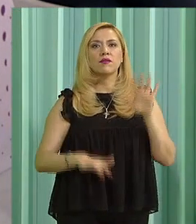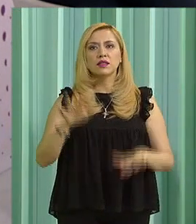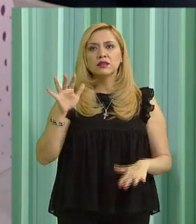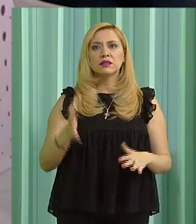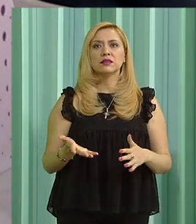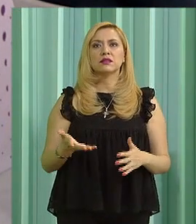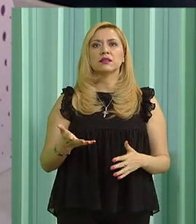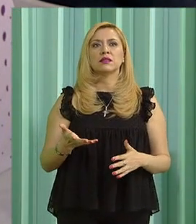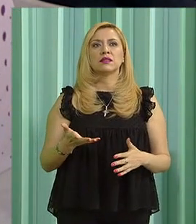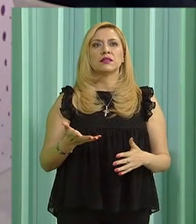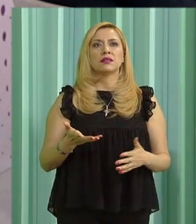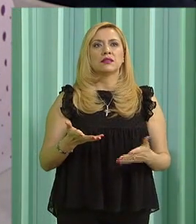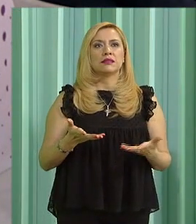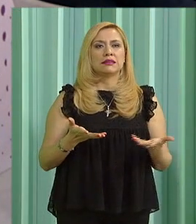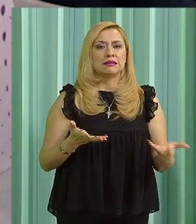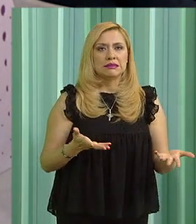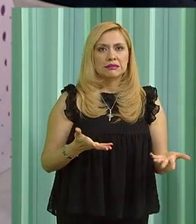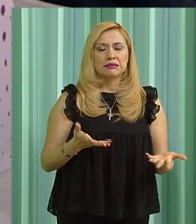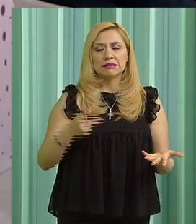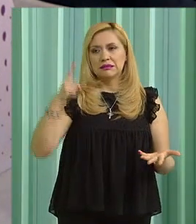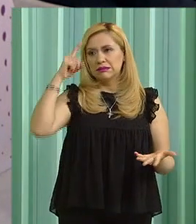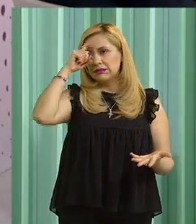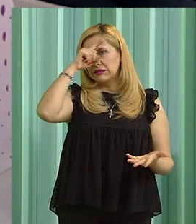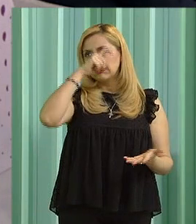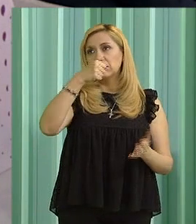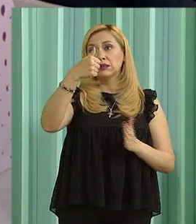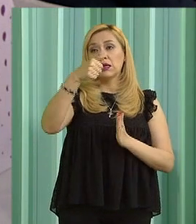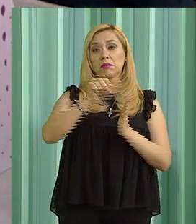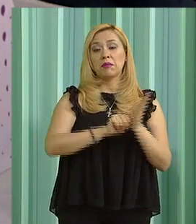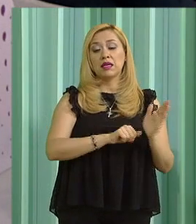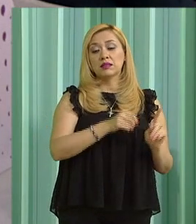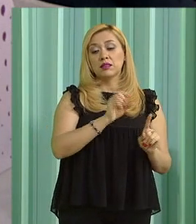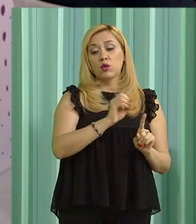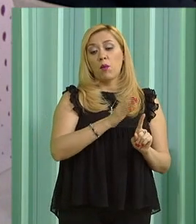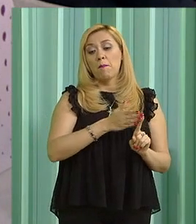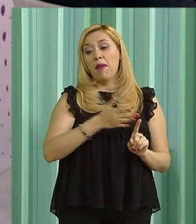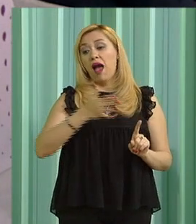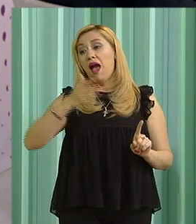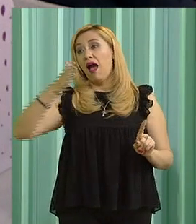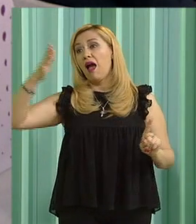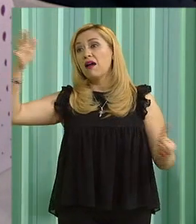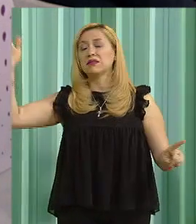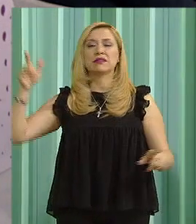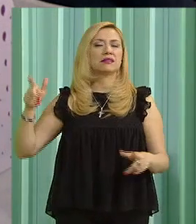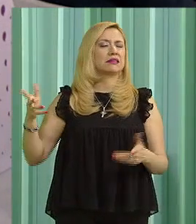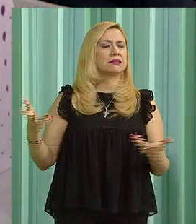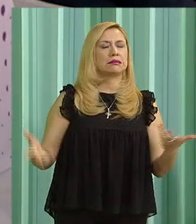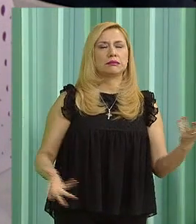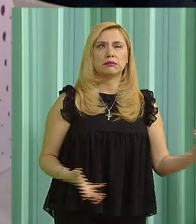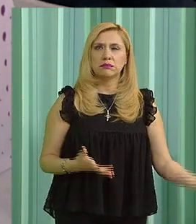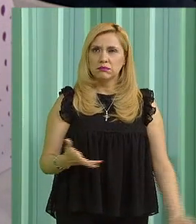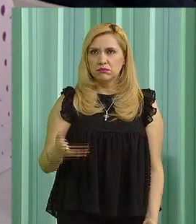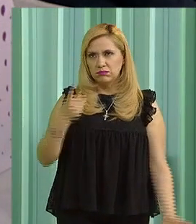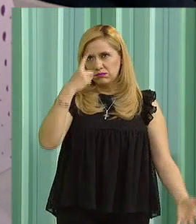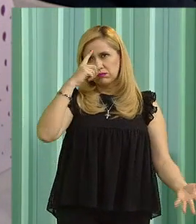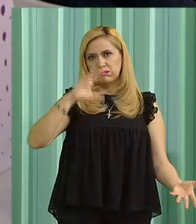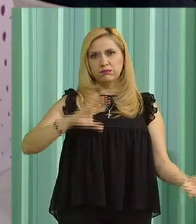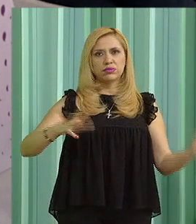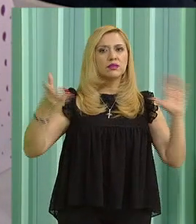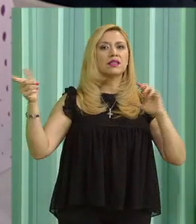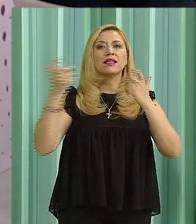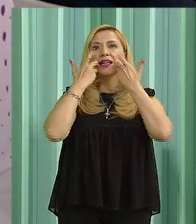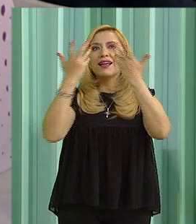enfrentarse a un procedimiento que va a tomar más de 6 meses les impacta, porque ellos quisieran que las cosas se